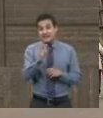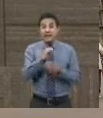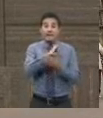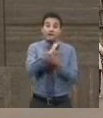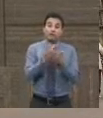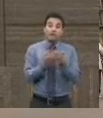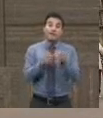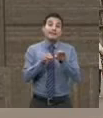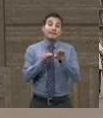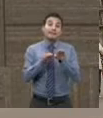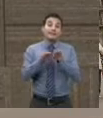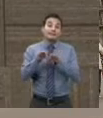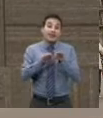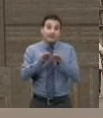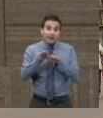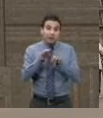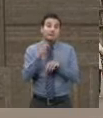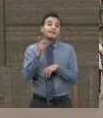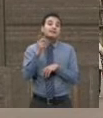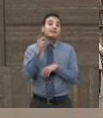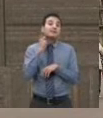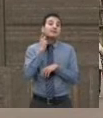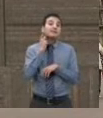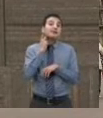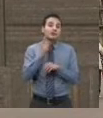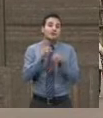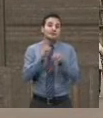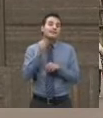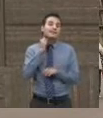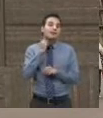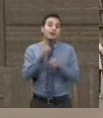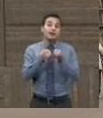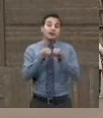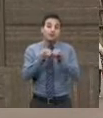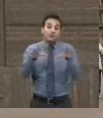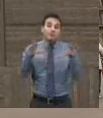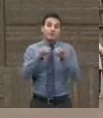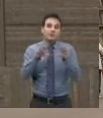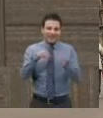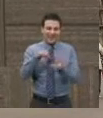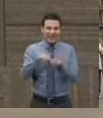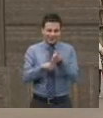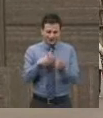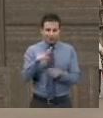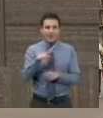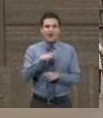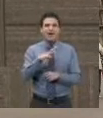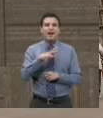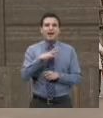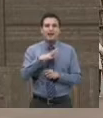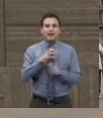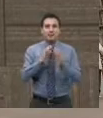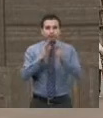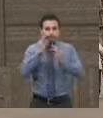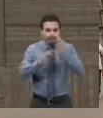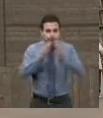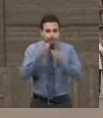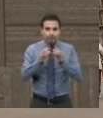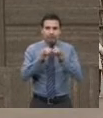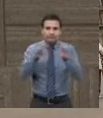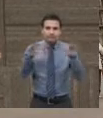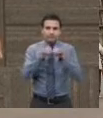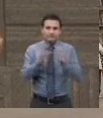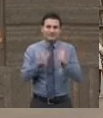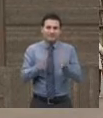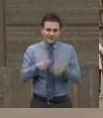de todos sus legisladores, de diputados y senadores, cosa que también evidentemente fue